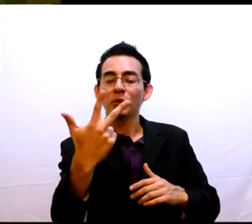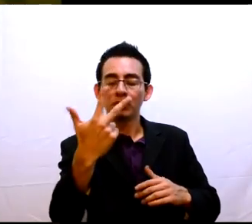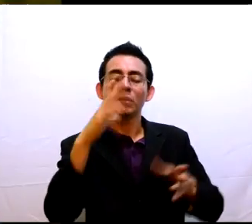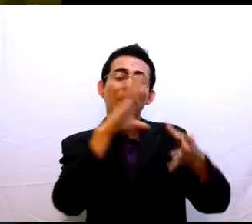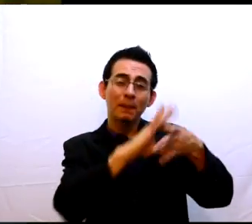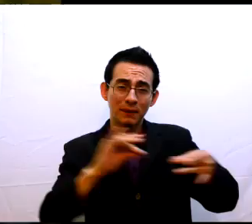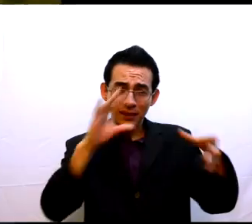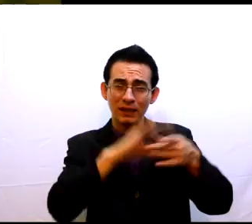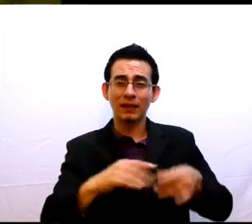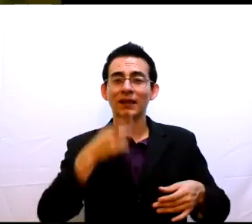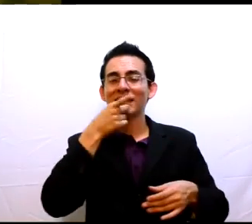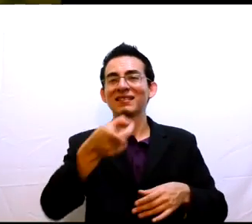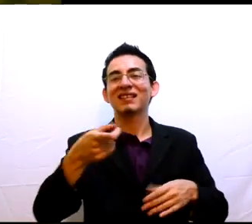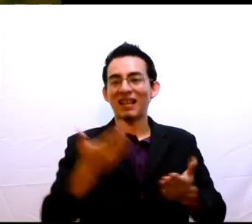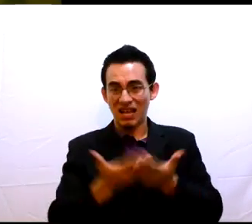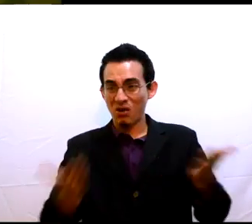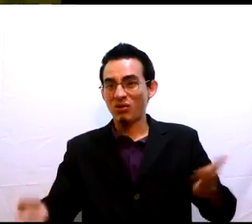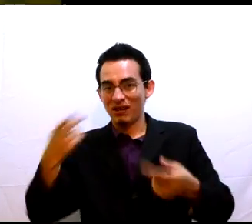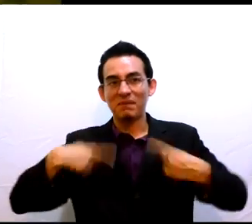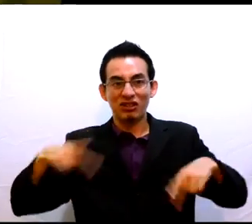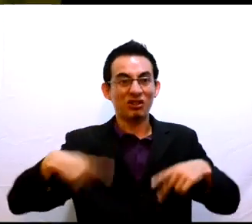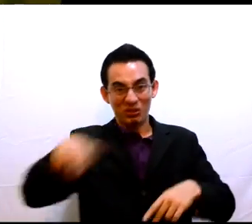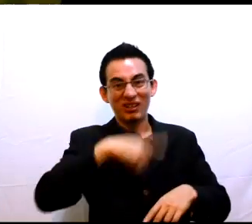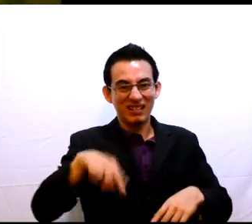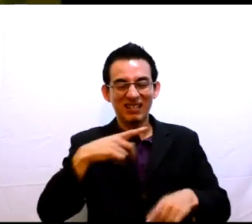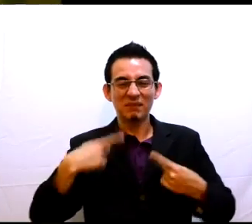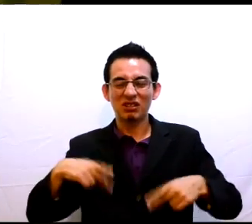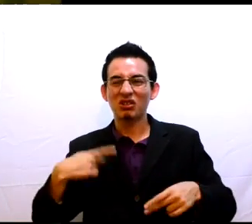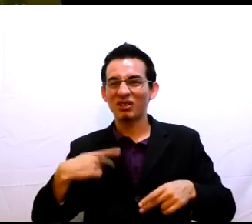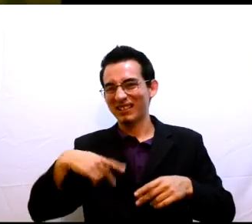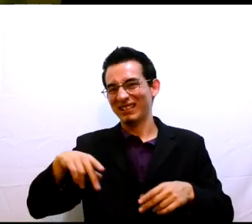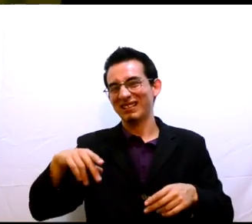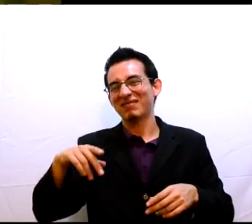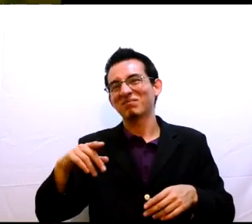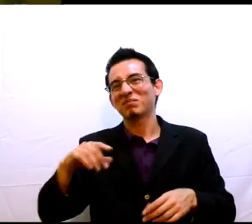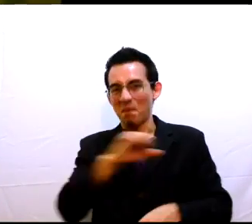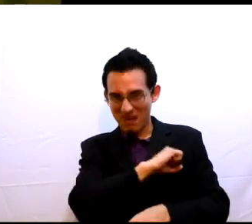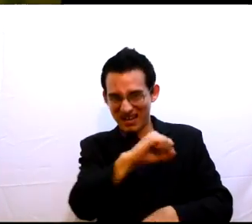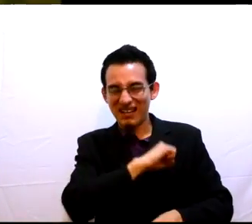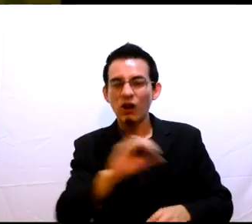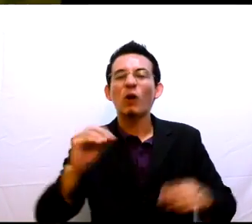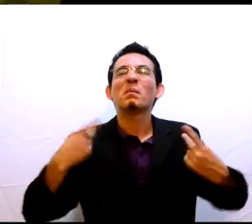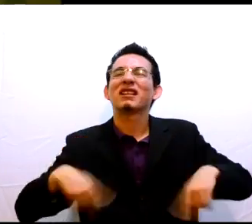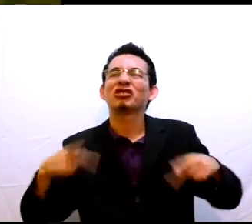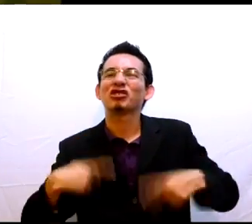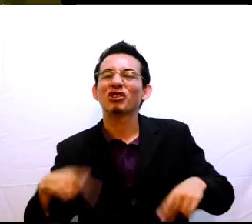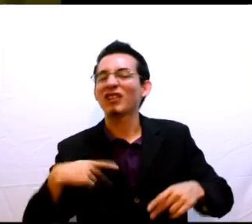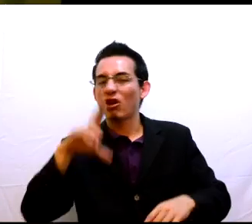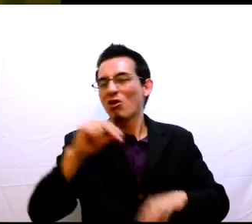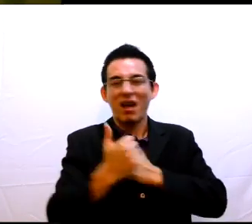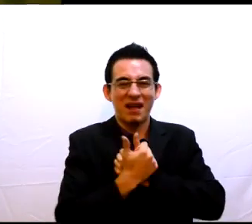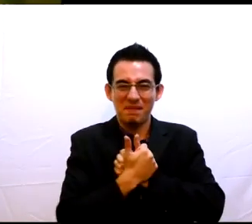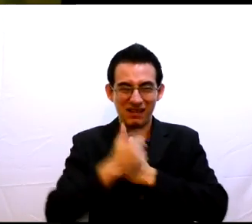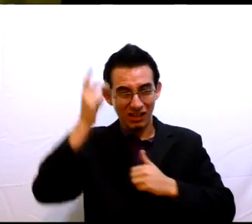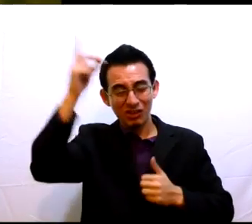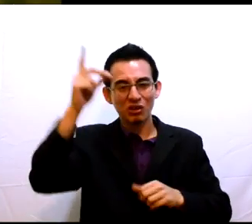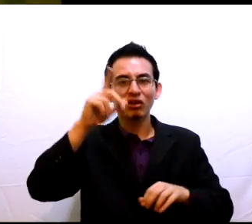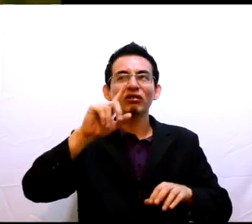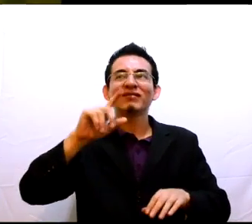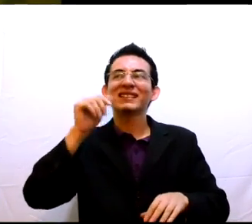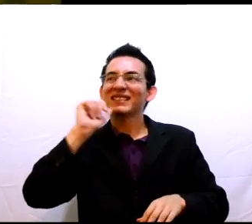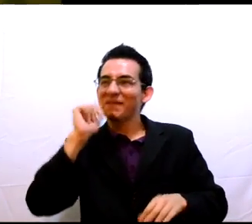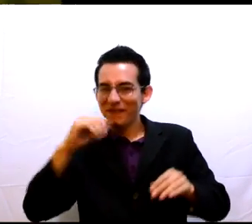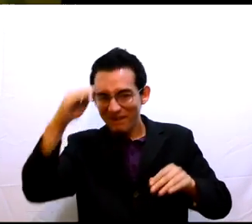son más sagaces son más astutos más inteligentes más prudentes en el trato con sus semejantes que los hijos